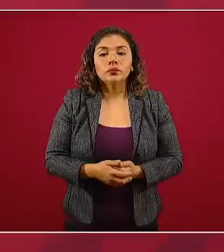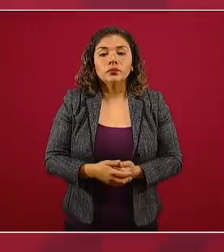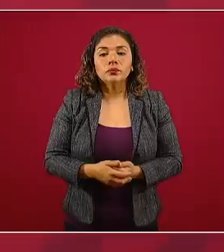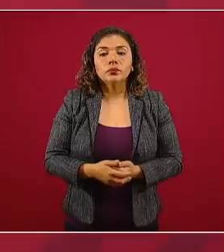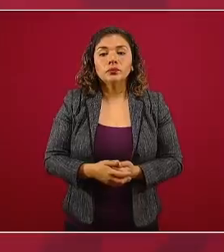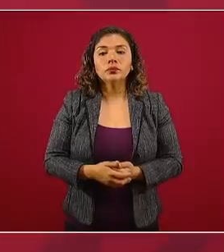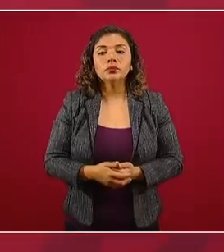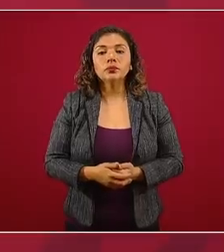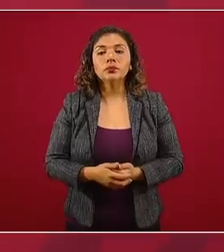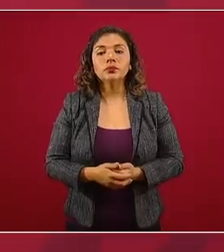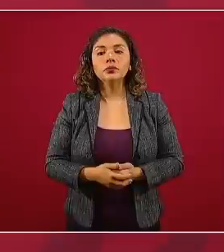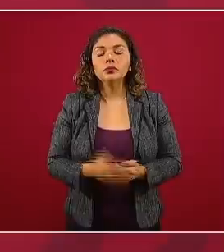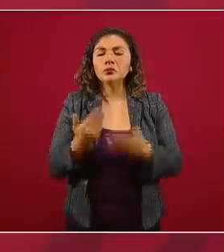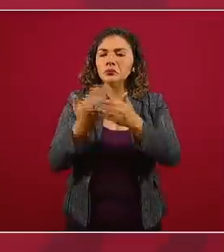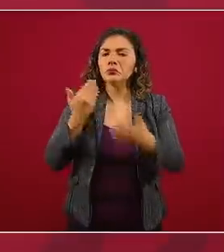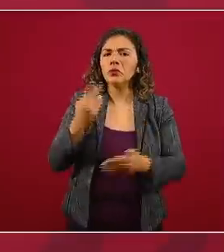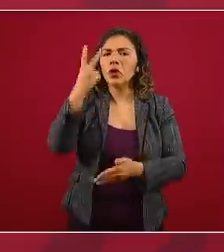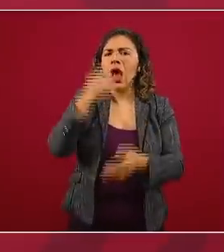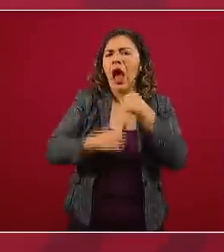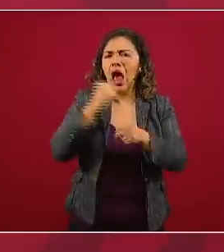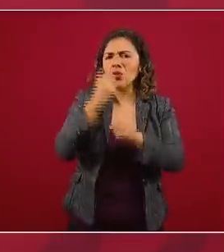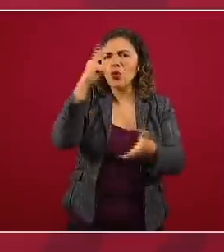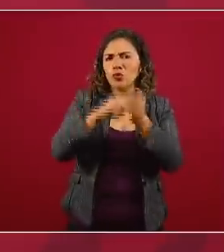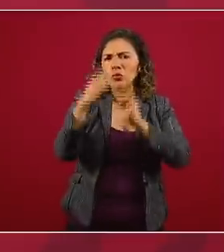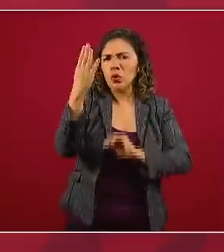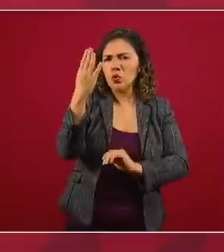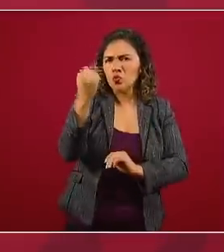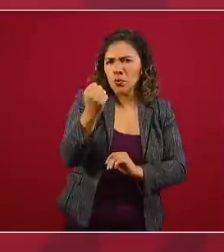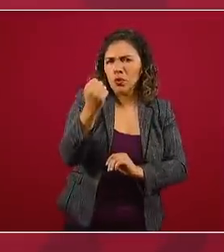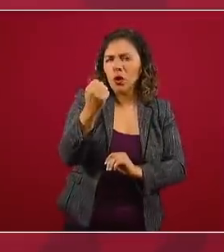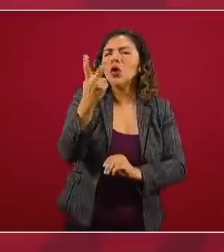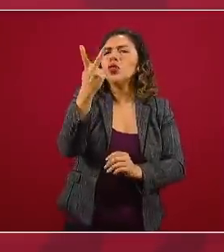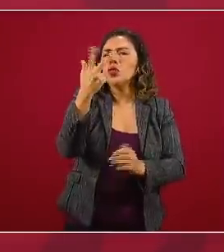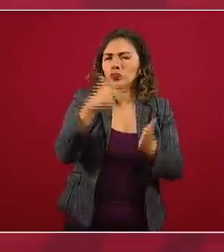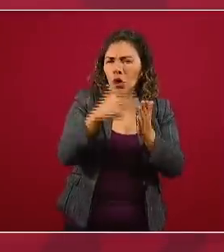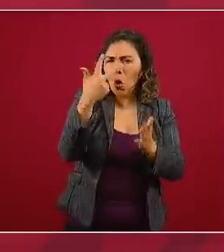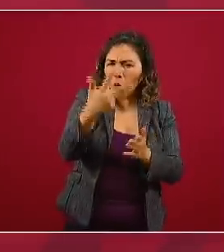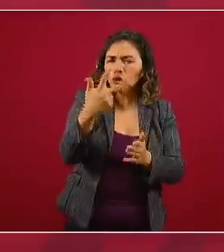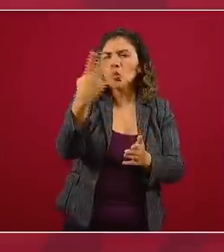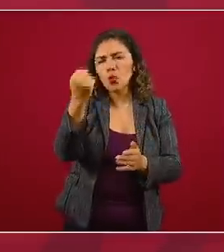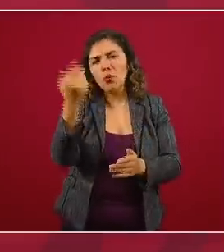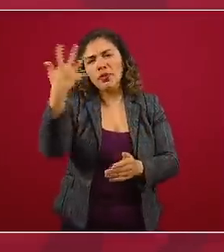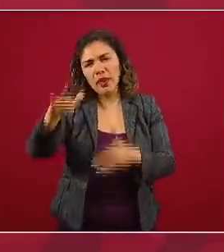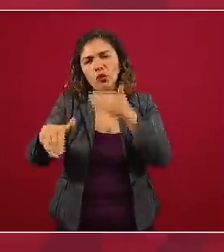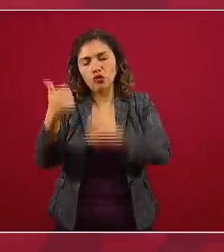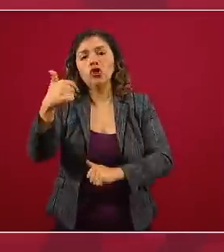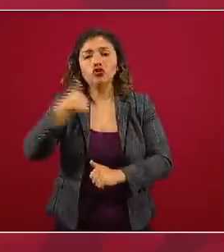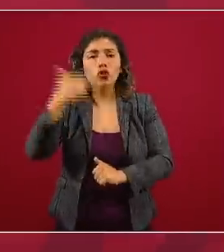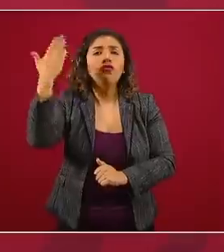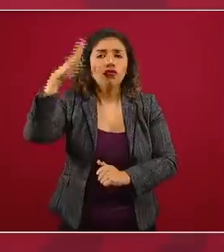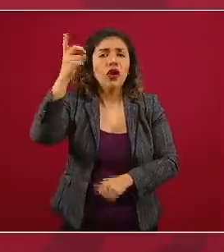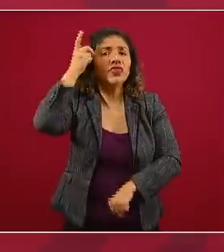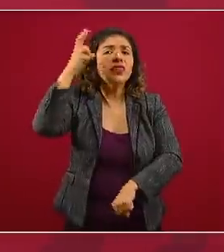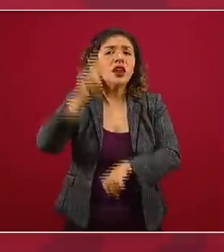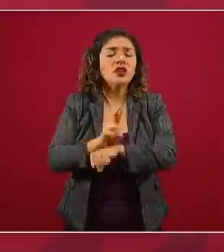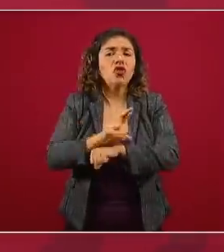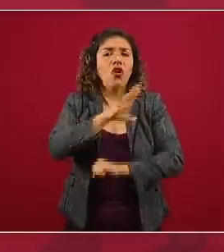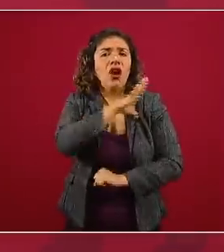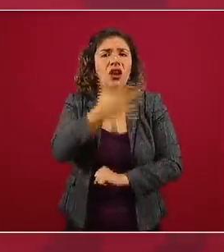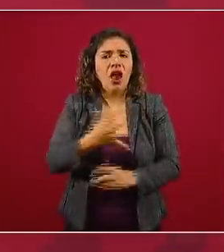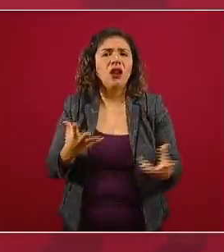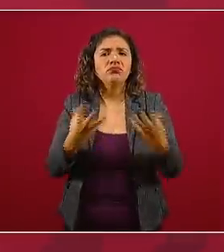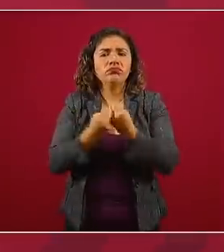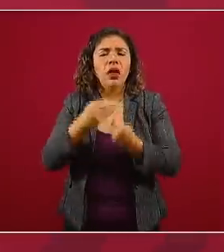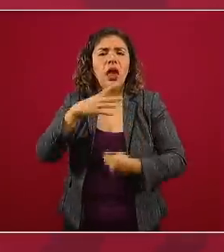en 2009 10 8 9 10 y 11 yo fui y director general adjunto de epidemiología